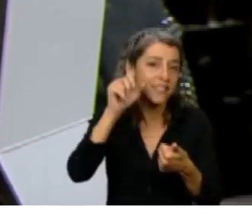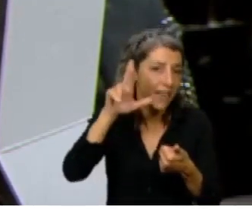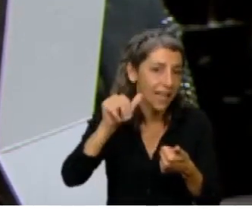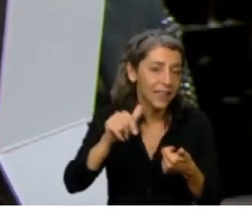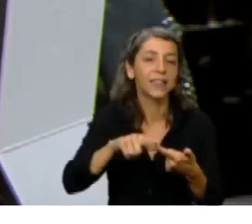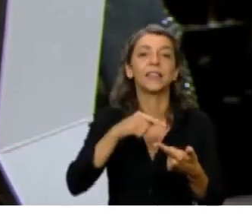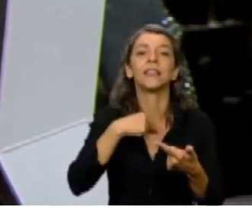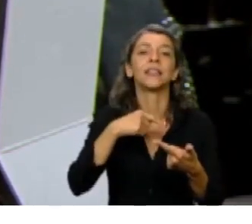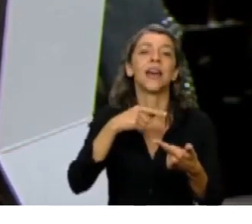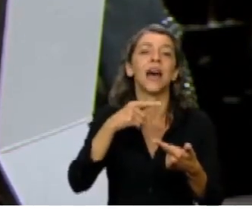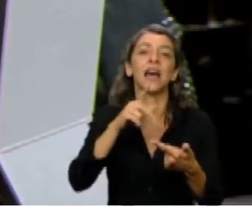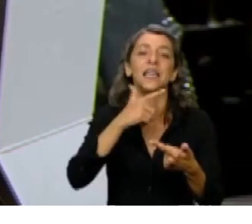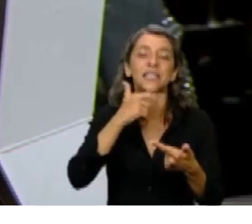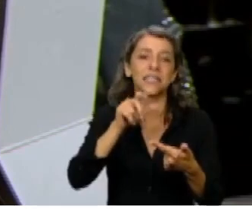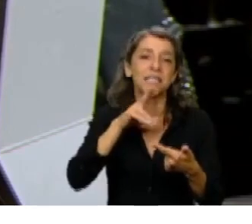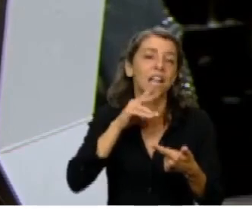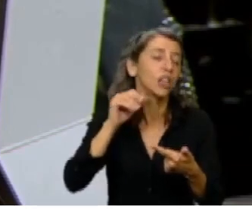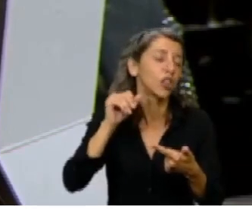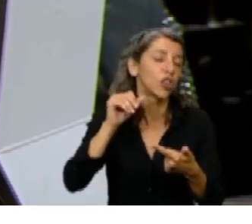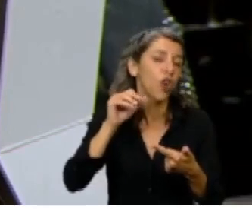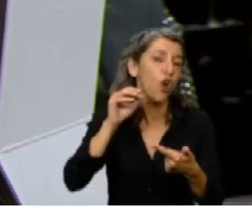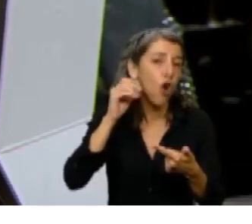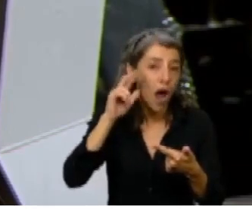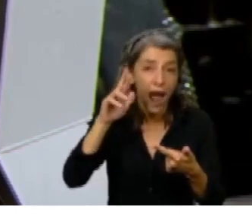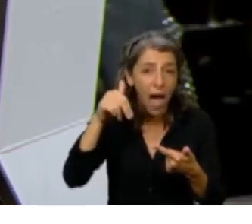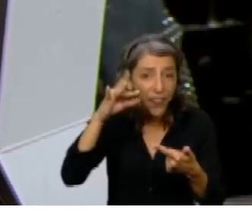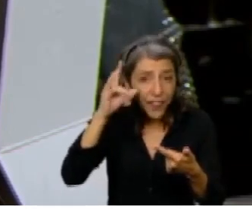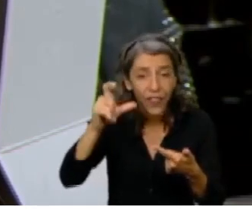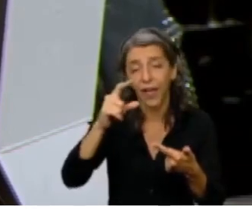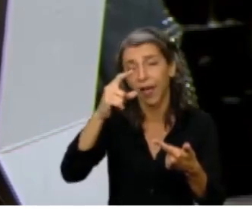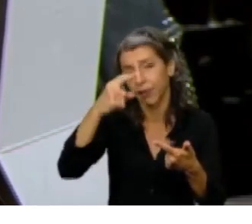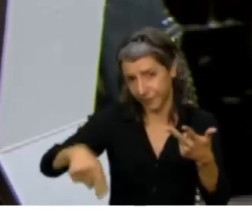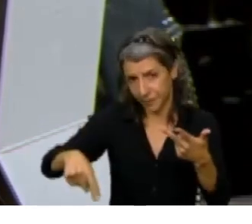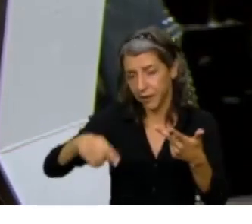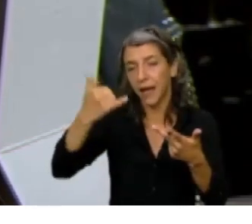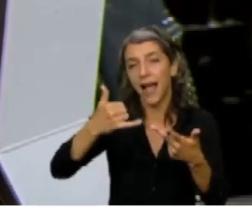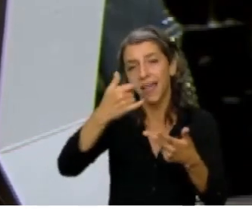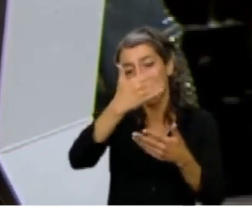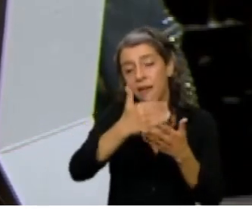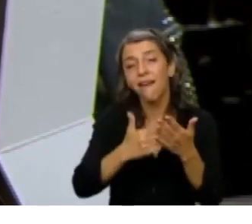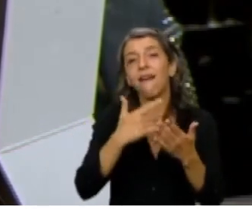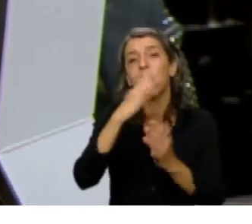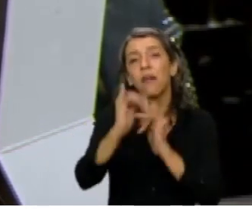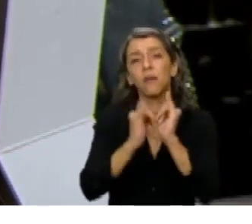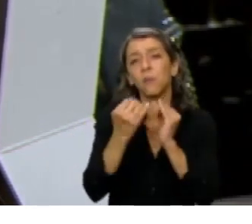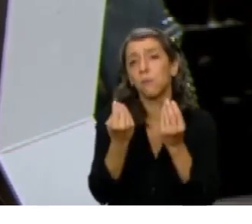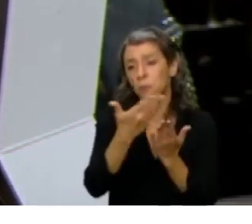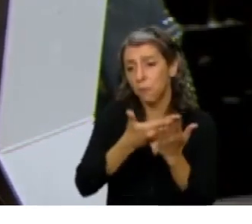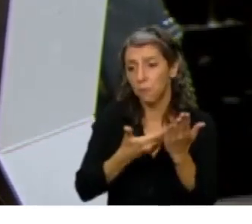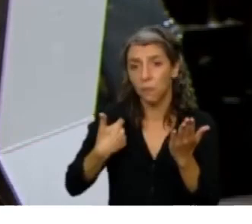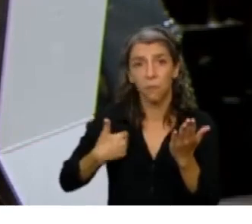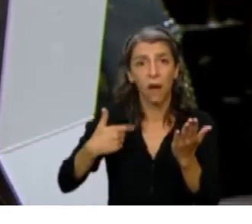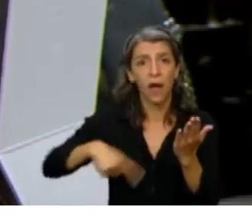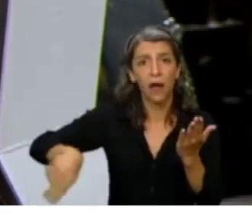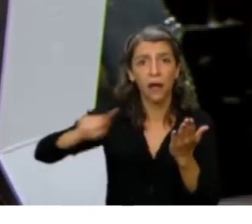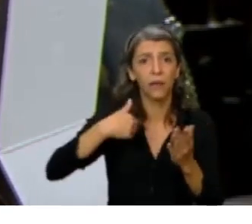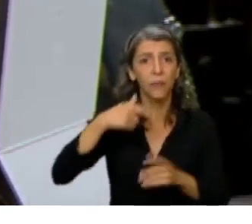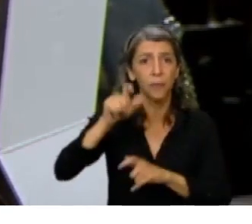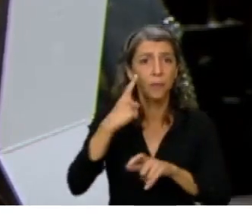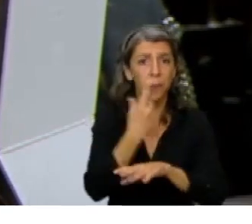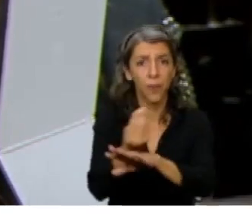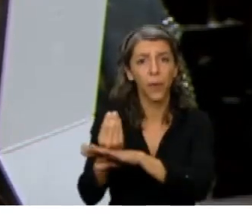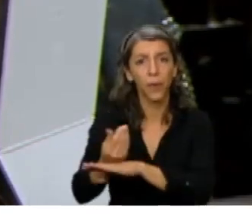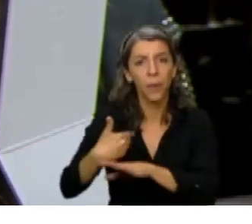Grande, Regalías, etc. Se insiste nuevamente en que todos los argentinos paguemos con más impuestos, más inflación y